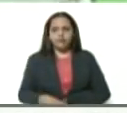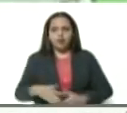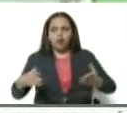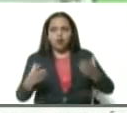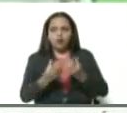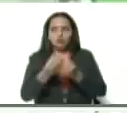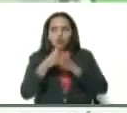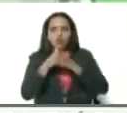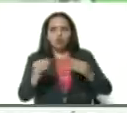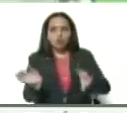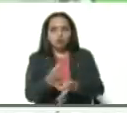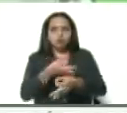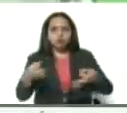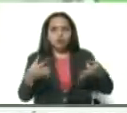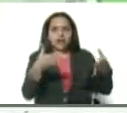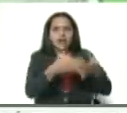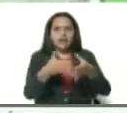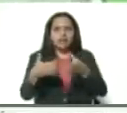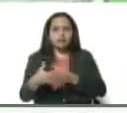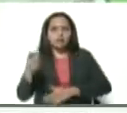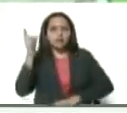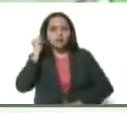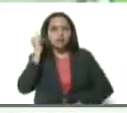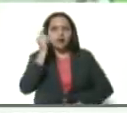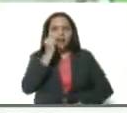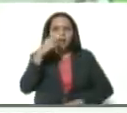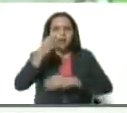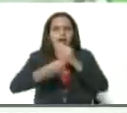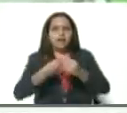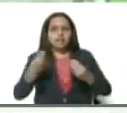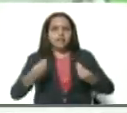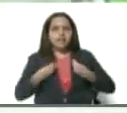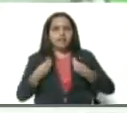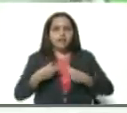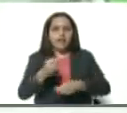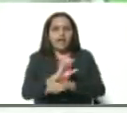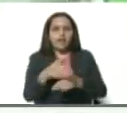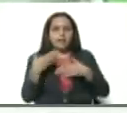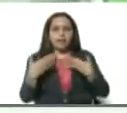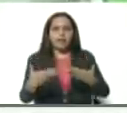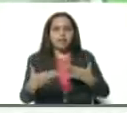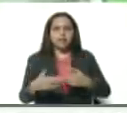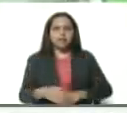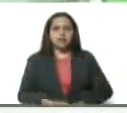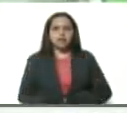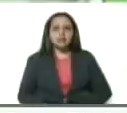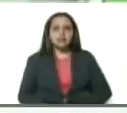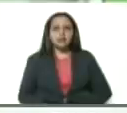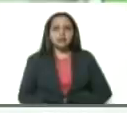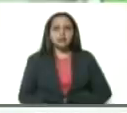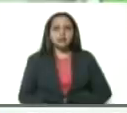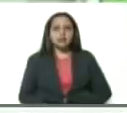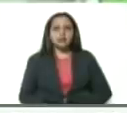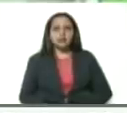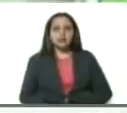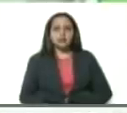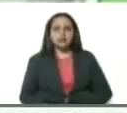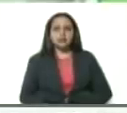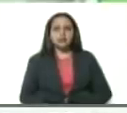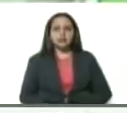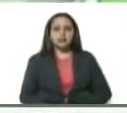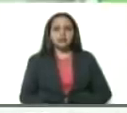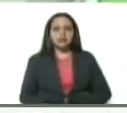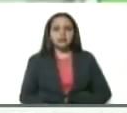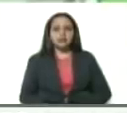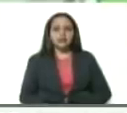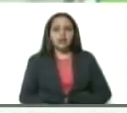este extraordinario equipo de hombres y mujeres que hacen vida en la emergencia pediátrica, doctor Mario Jacobo Penzo,